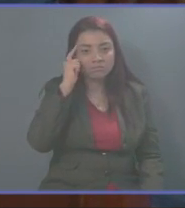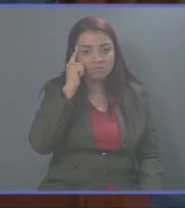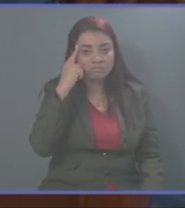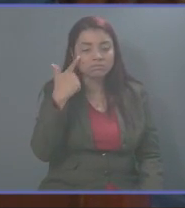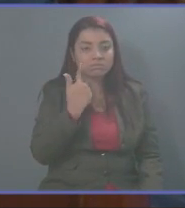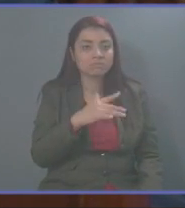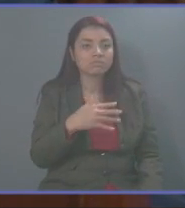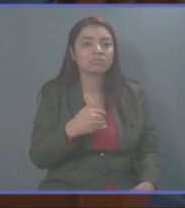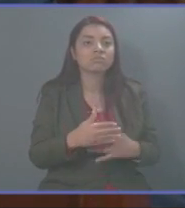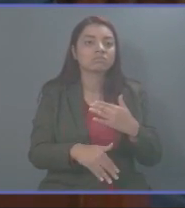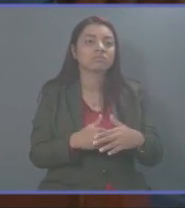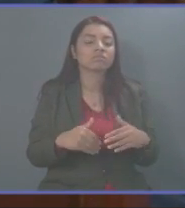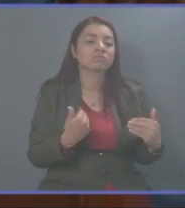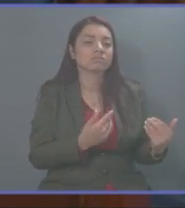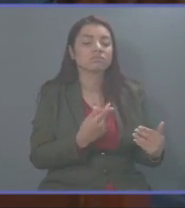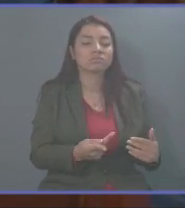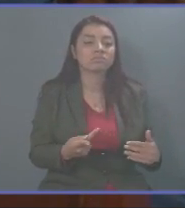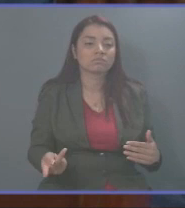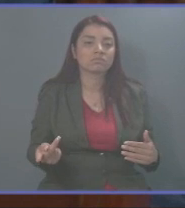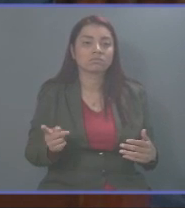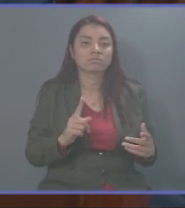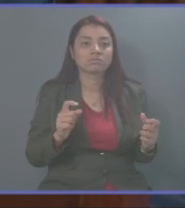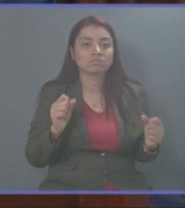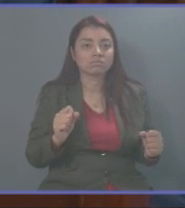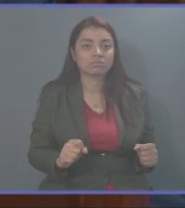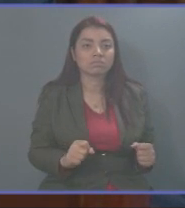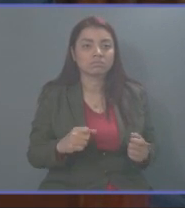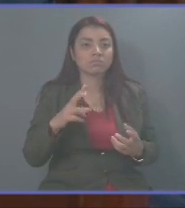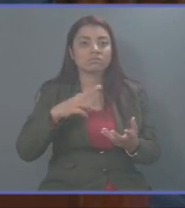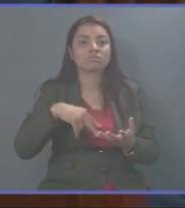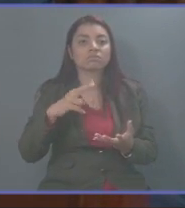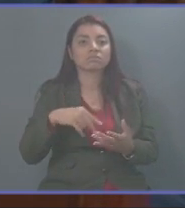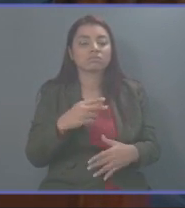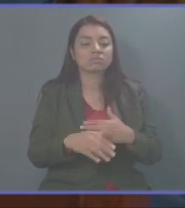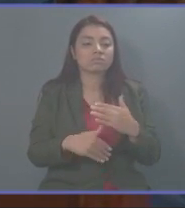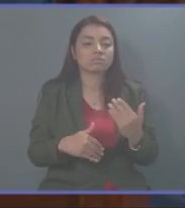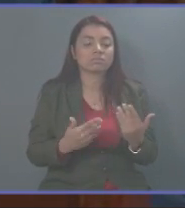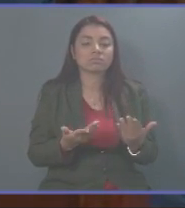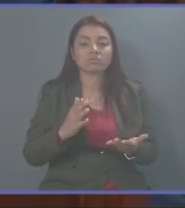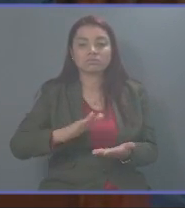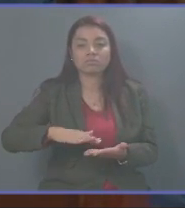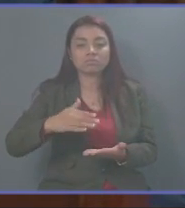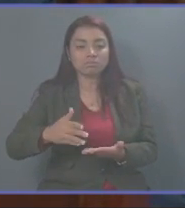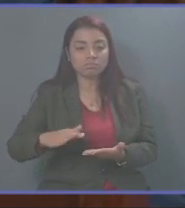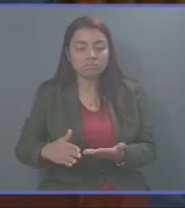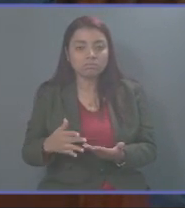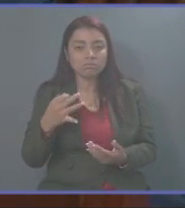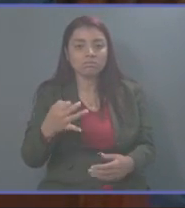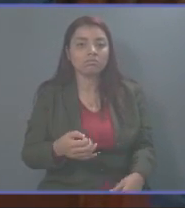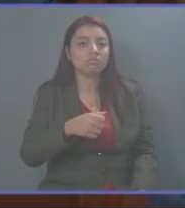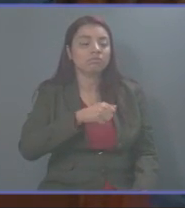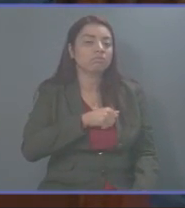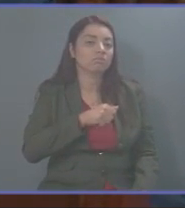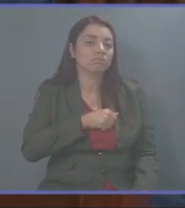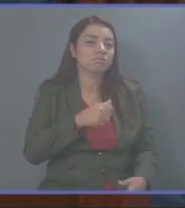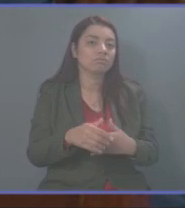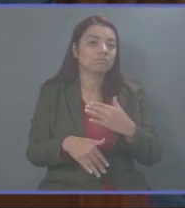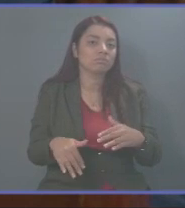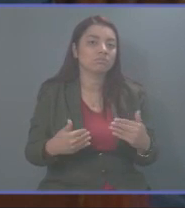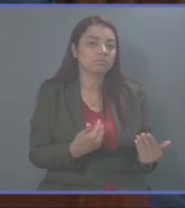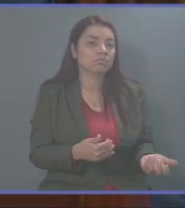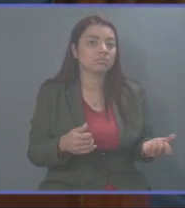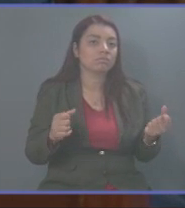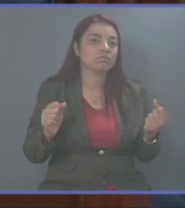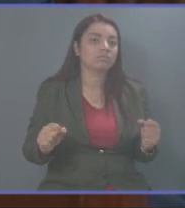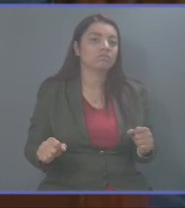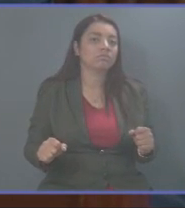peligrosos aquellos productos que, no siéndolo, adquieran las características de estos a través del uso, siendo responsabilidad del generador bajo el cual se